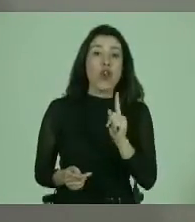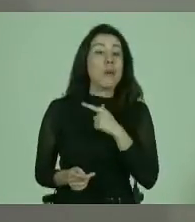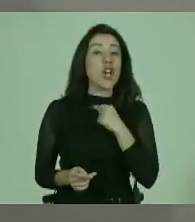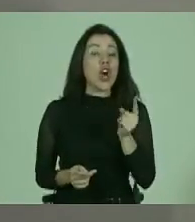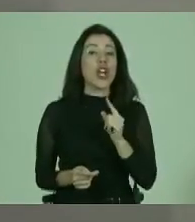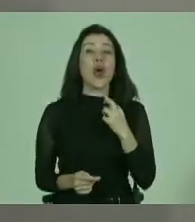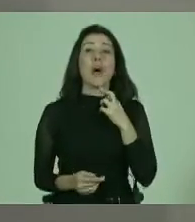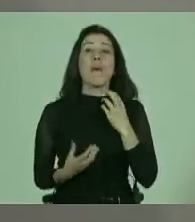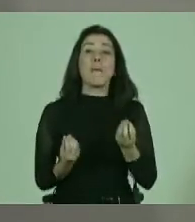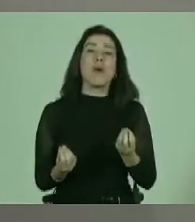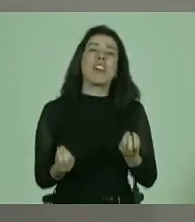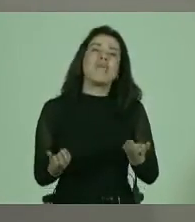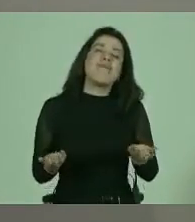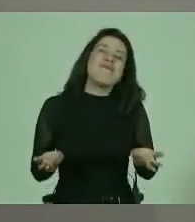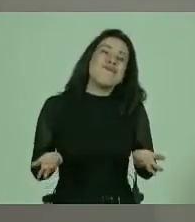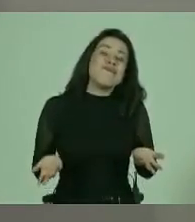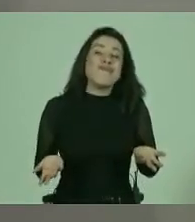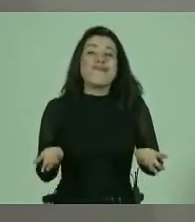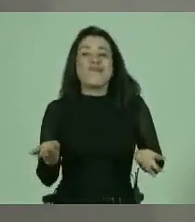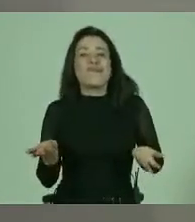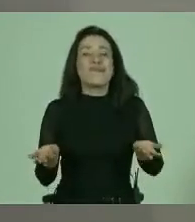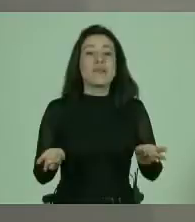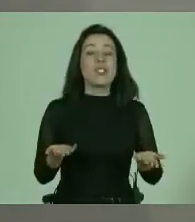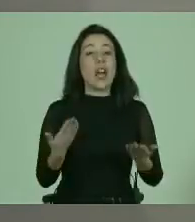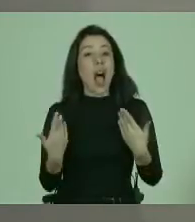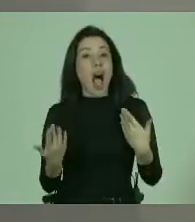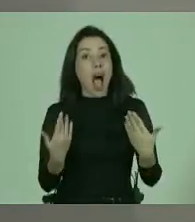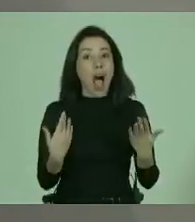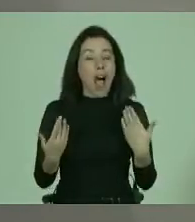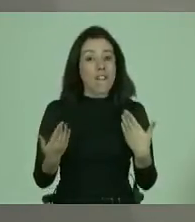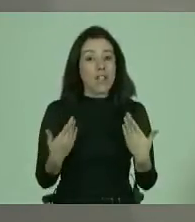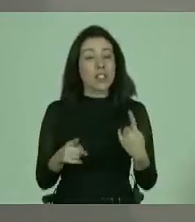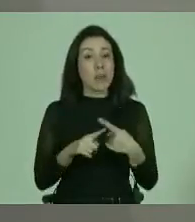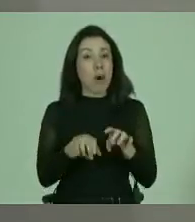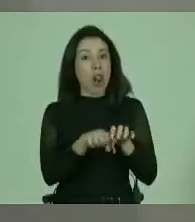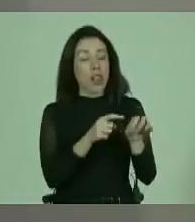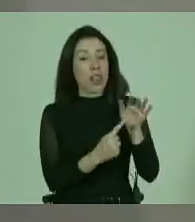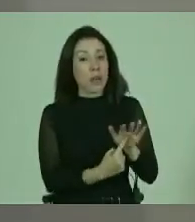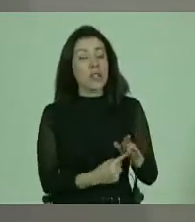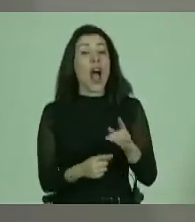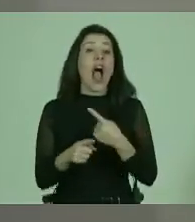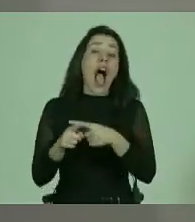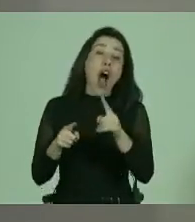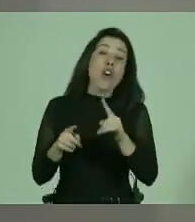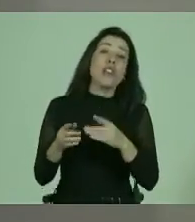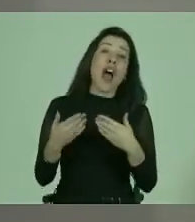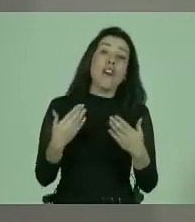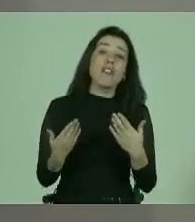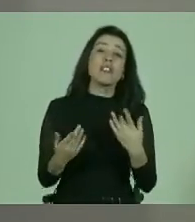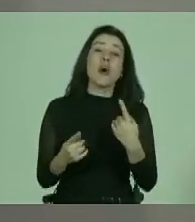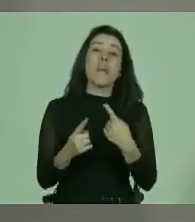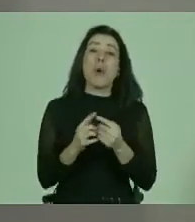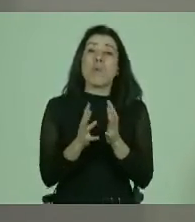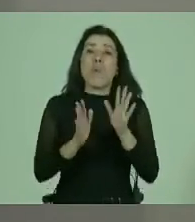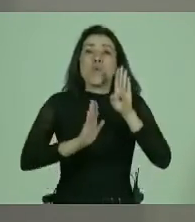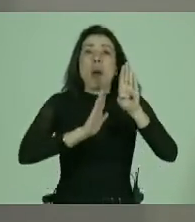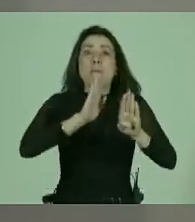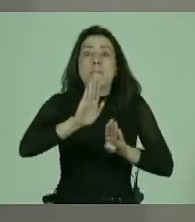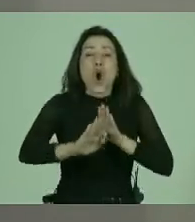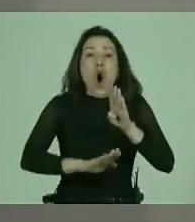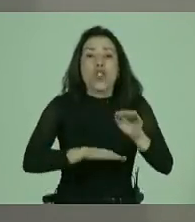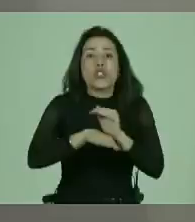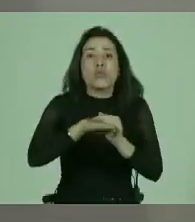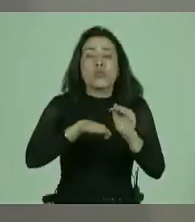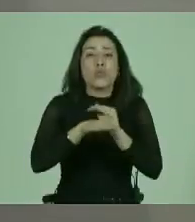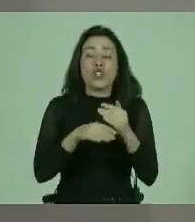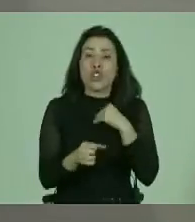se quiera sino porque bueno y unas veces es por discriminación y otras veces es por sobre protección yo